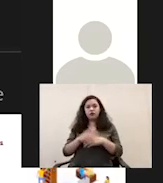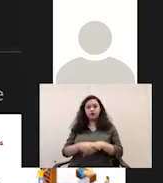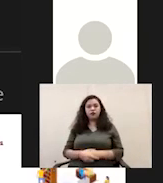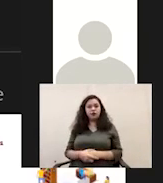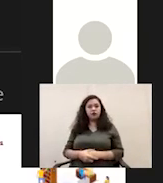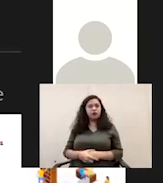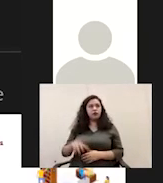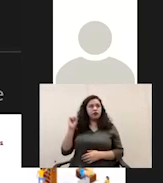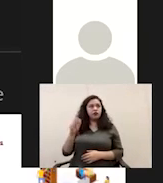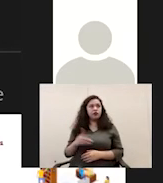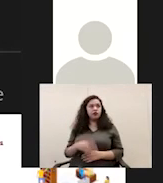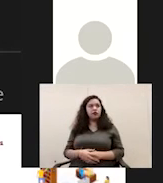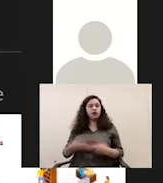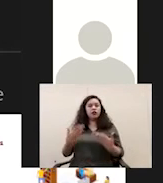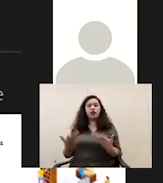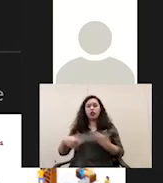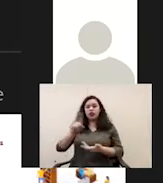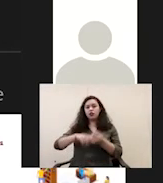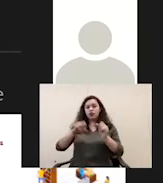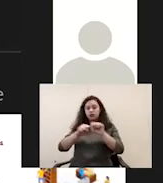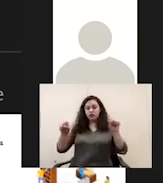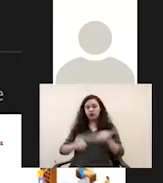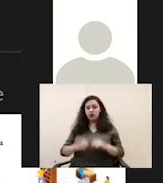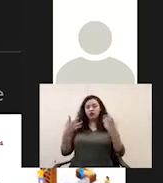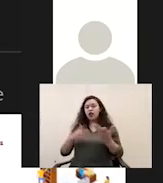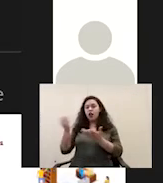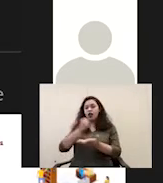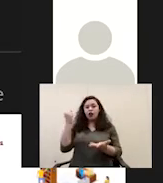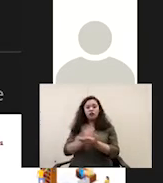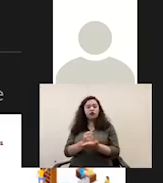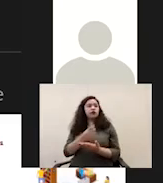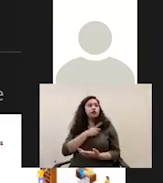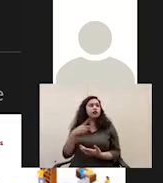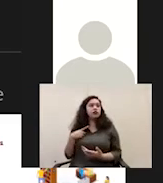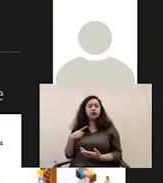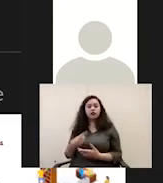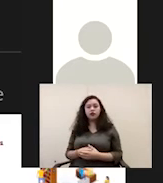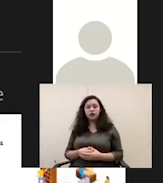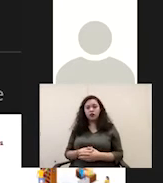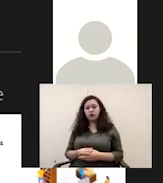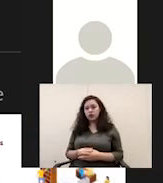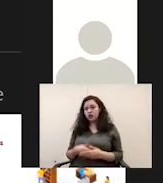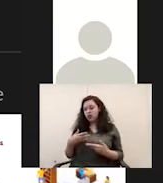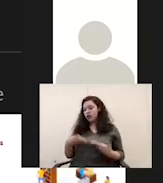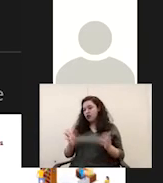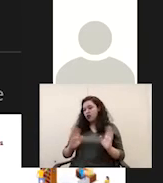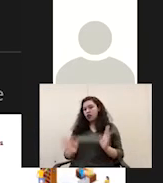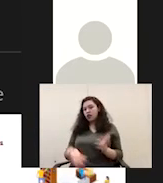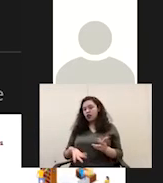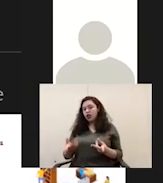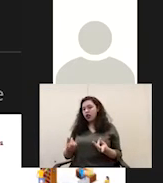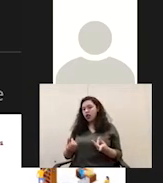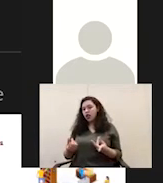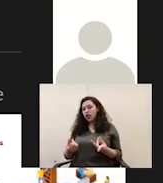Ok, dentro de las aulas es obligatorio. Ya ahorita a lo mejor no es tanto que lo